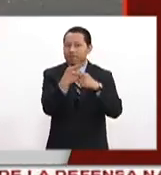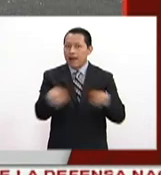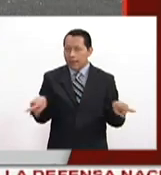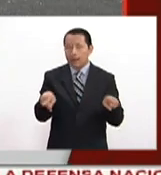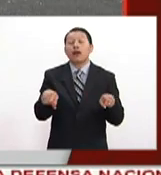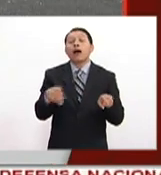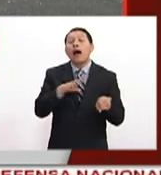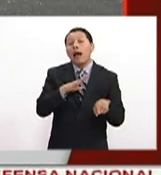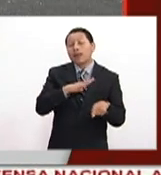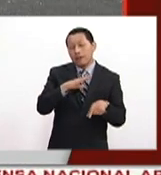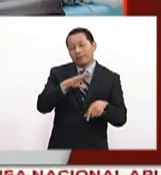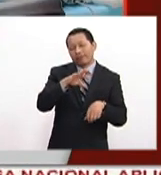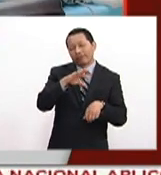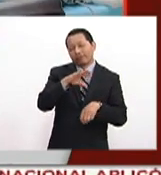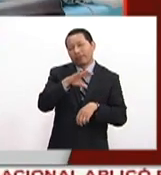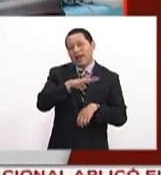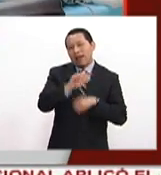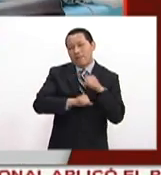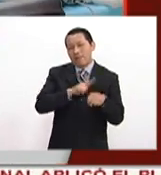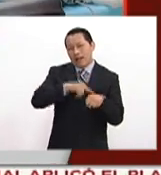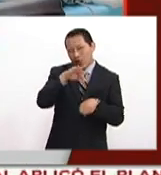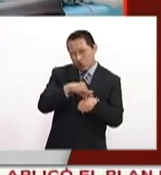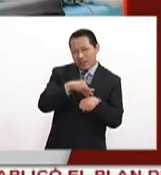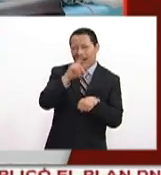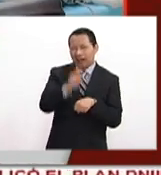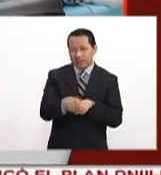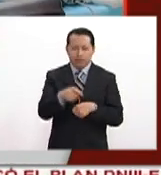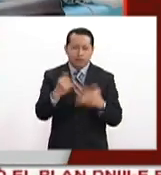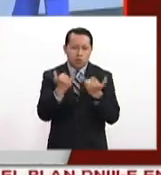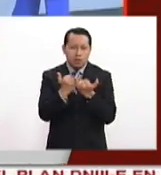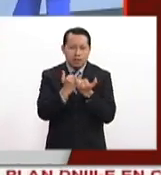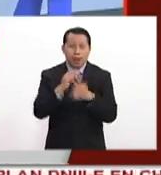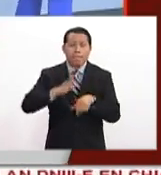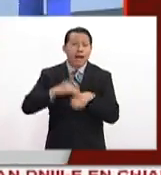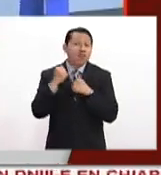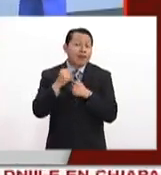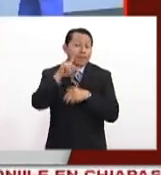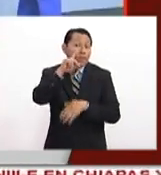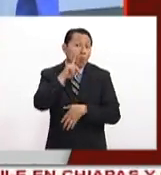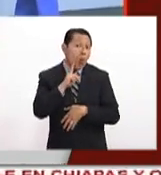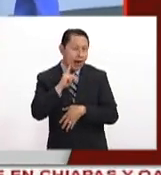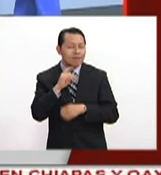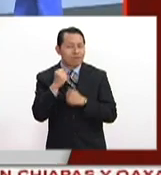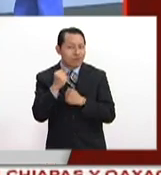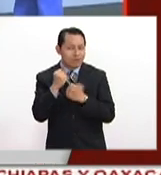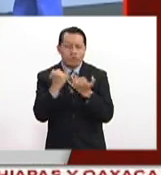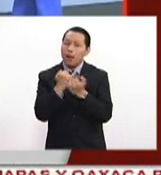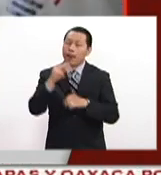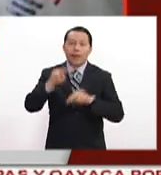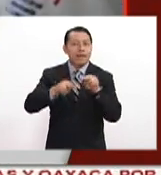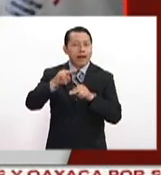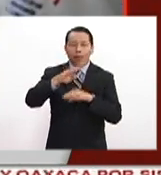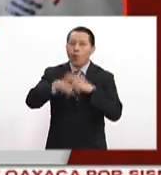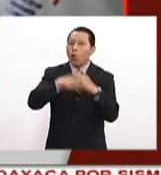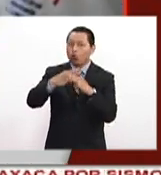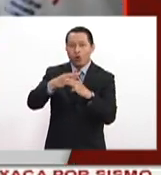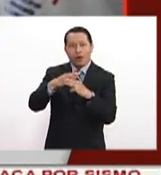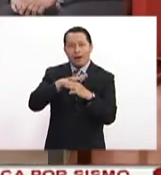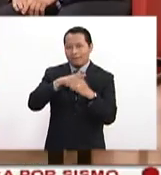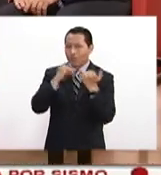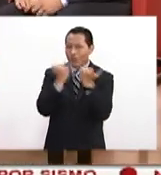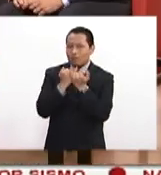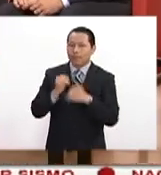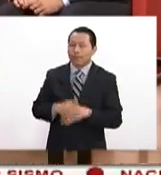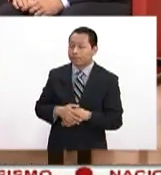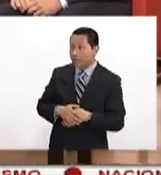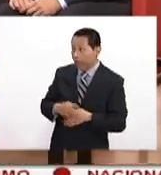enfocada y adoptada principalmente por mujeres últimamente, y esto es a nivel mundial. Ahora, pero sí es interesante ese